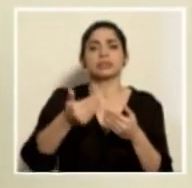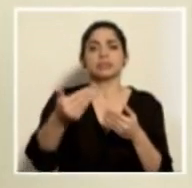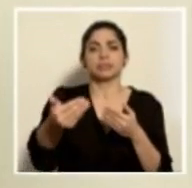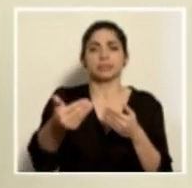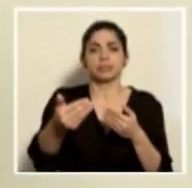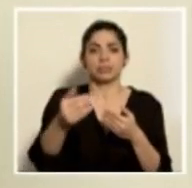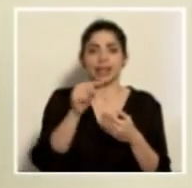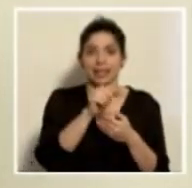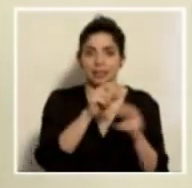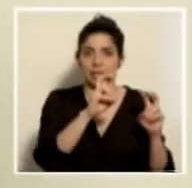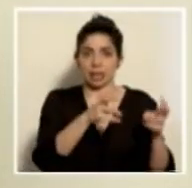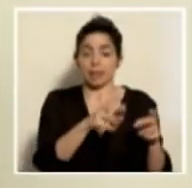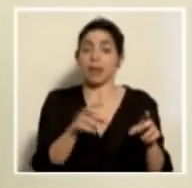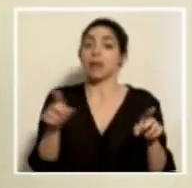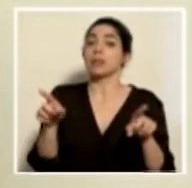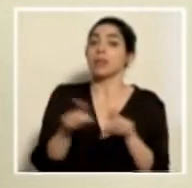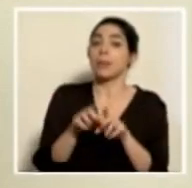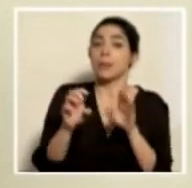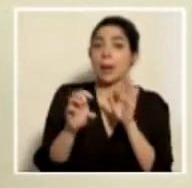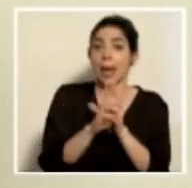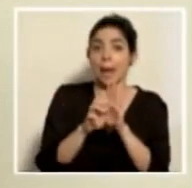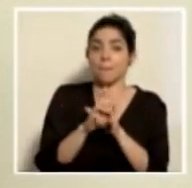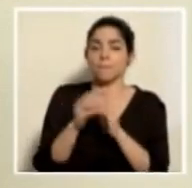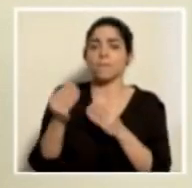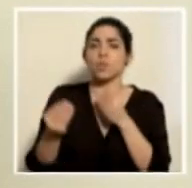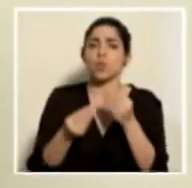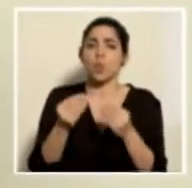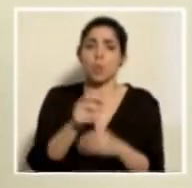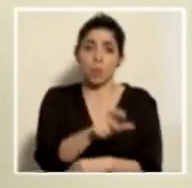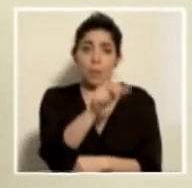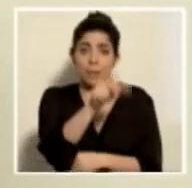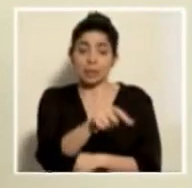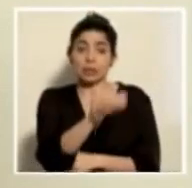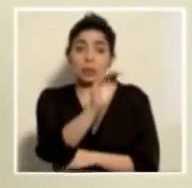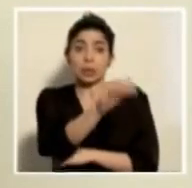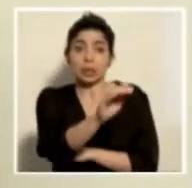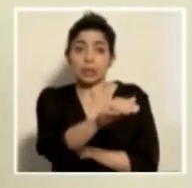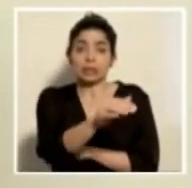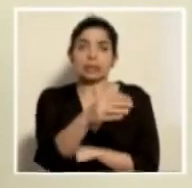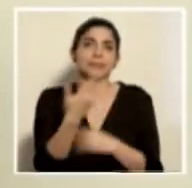de eso, o también, por ejemplo, notificarle a la persona que si bien